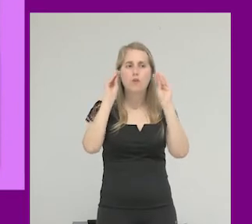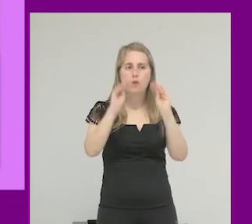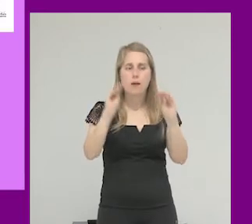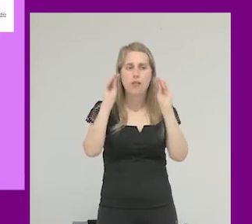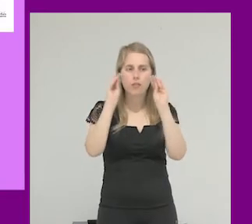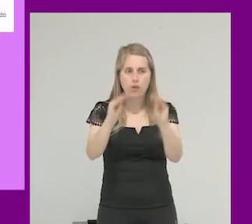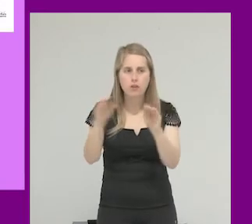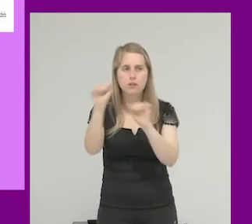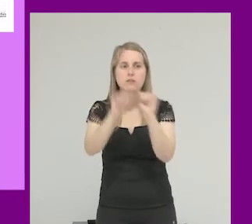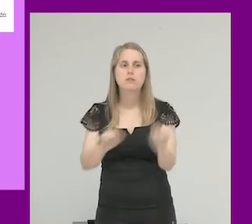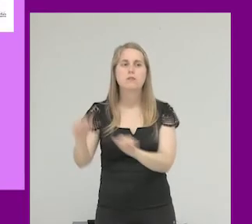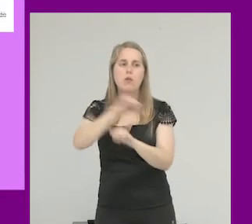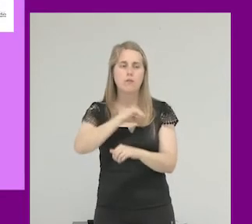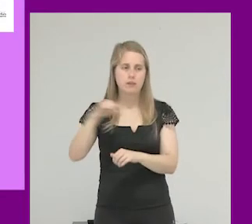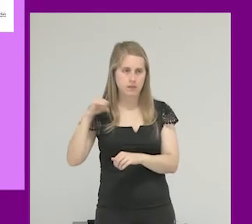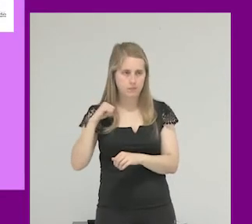mujeres.